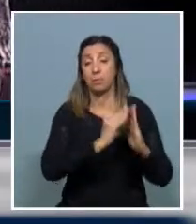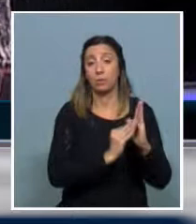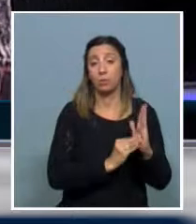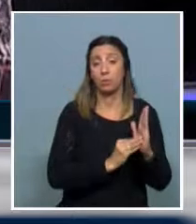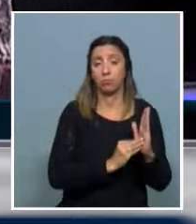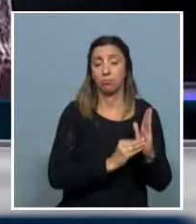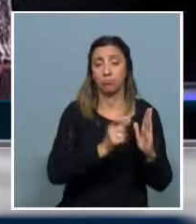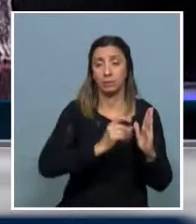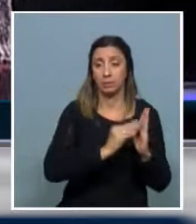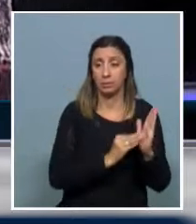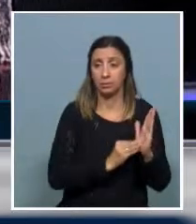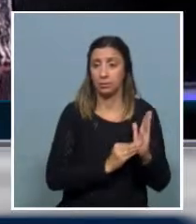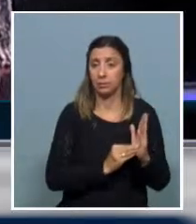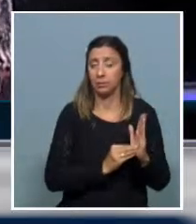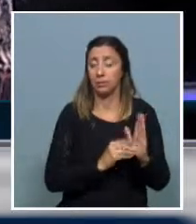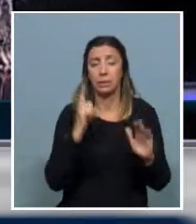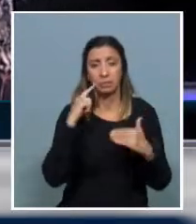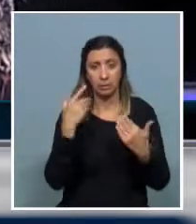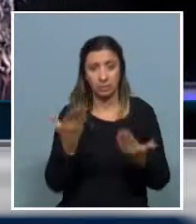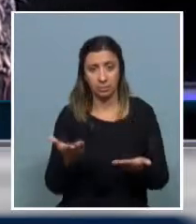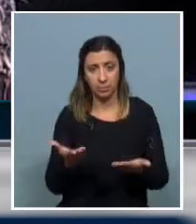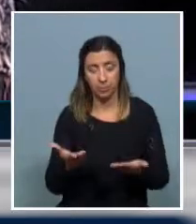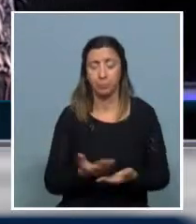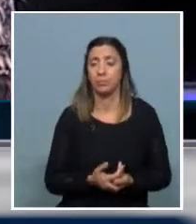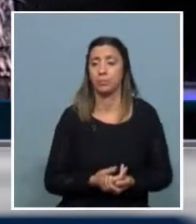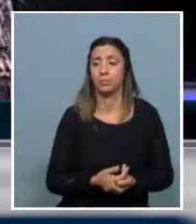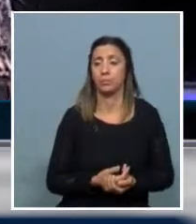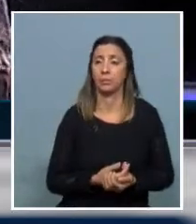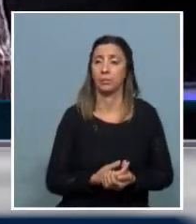¿sí? Se preadjudicaron